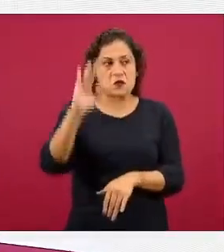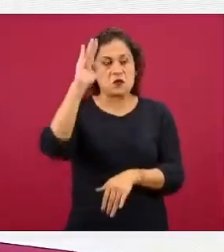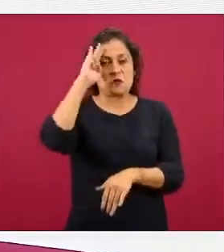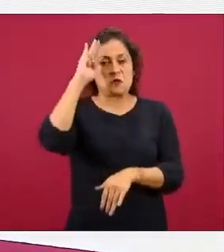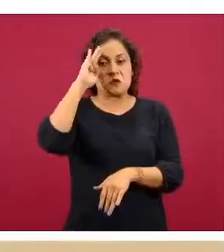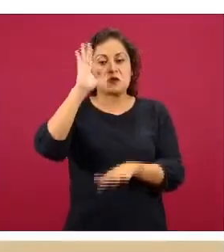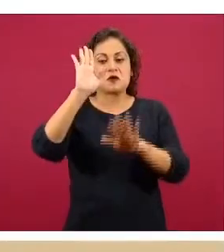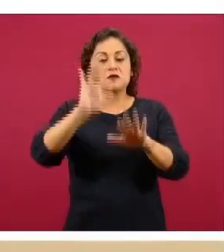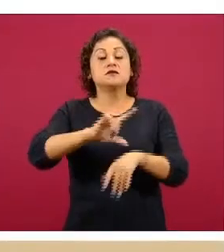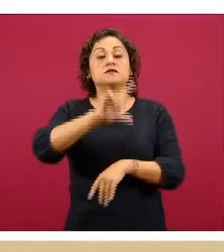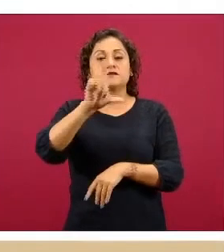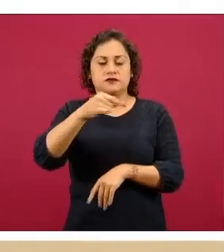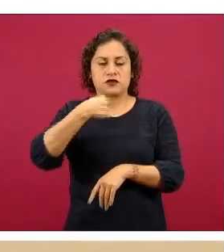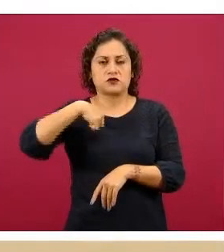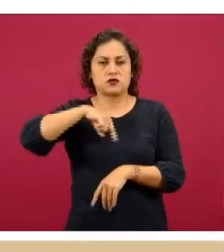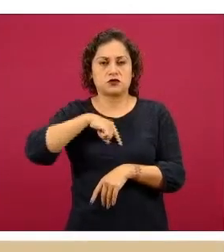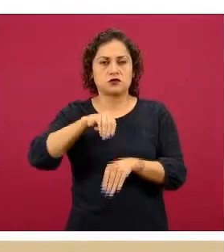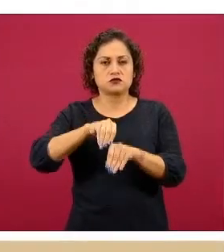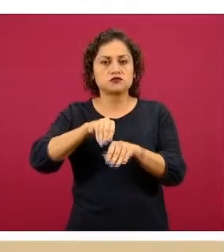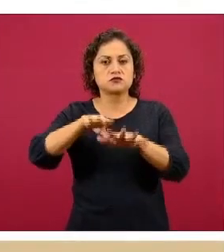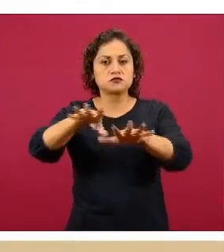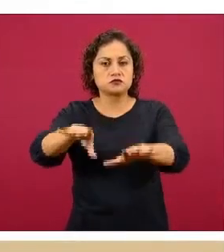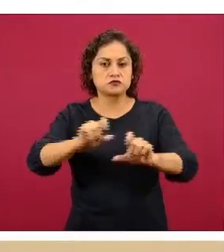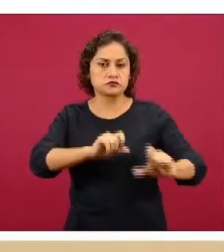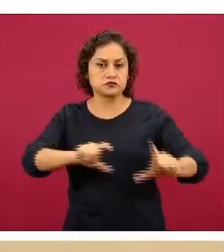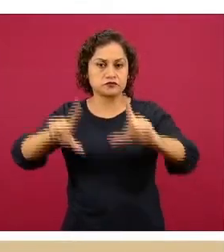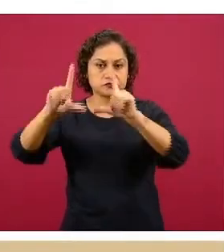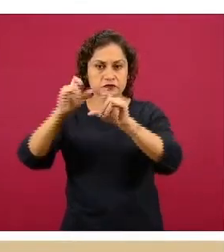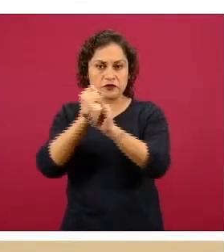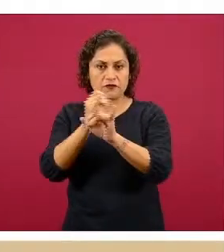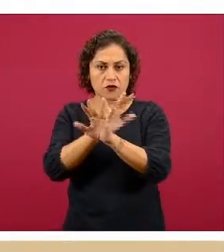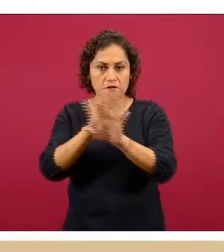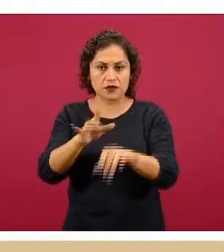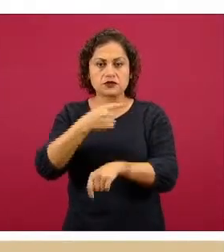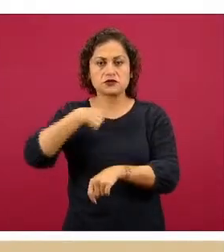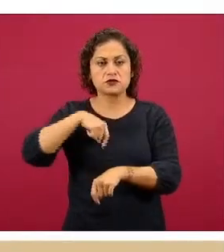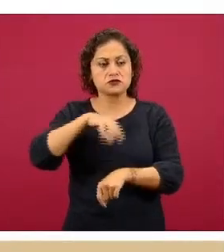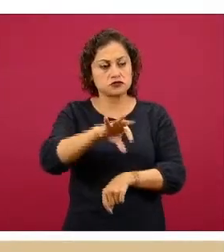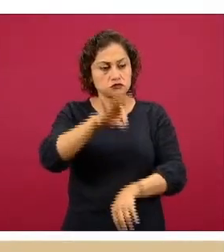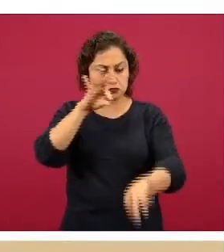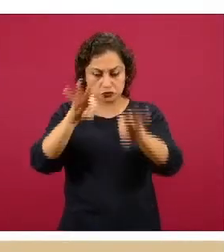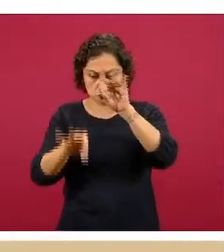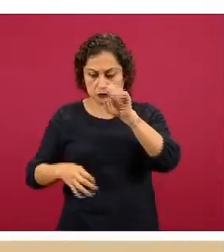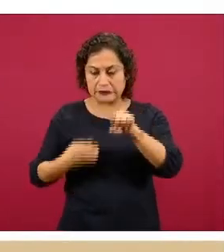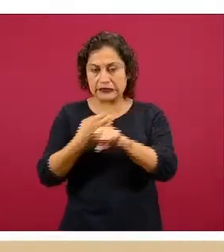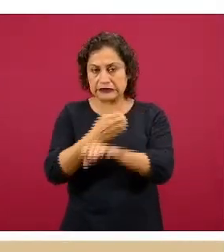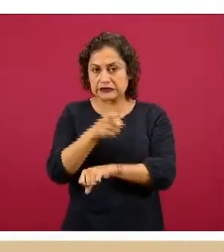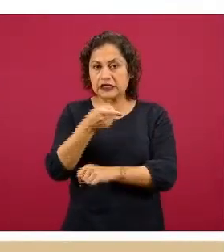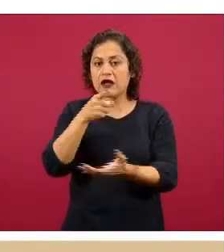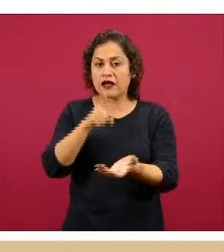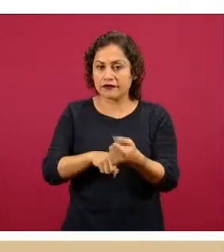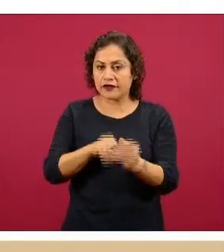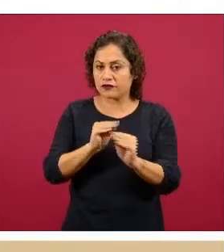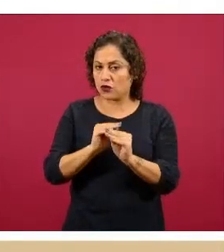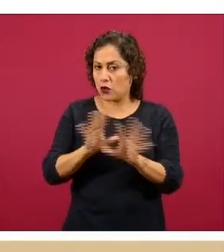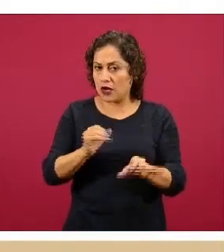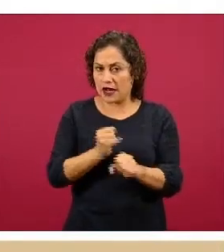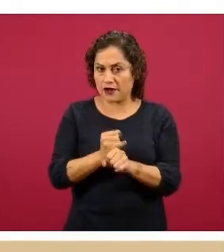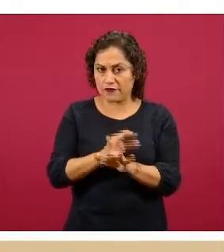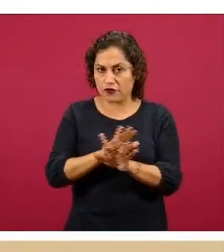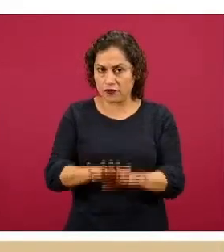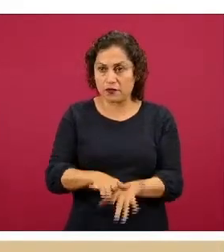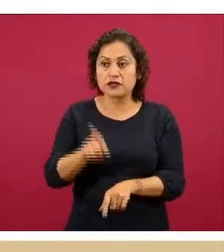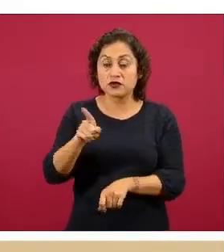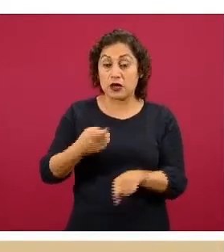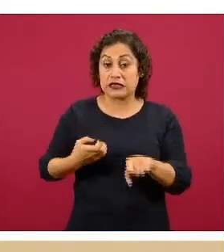recuerden que la primera vez que presentamos el boletín, decidimos solamente incluir aquellos estados que tuvieran datos claros. Guerrero fue de los estados